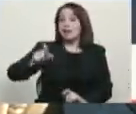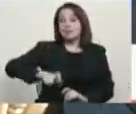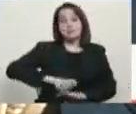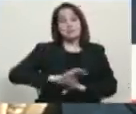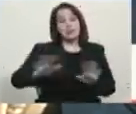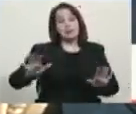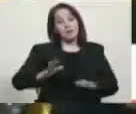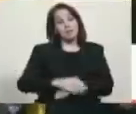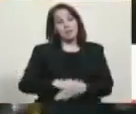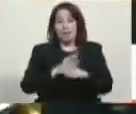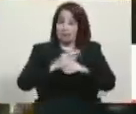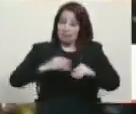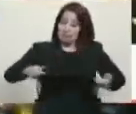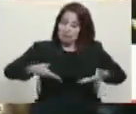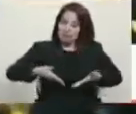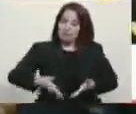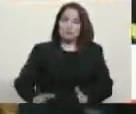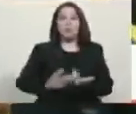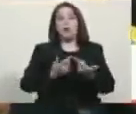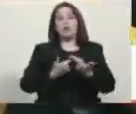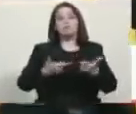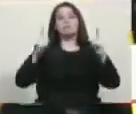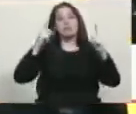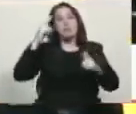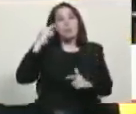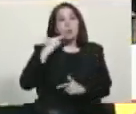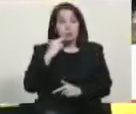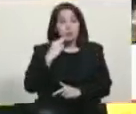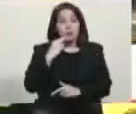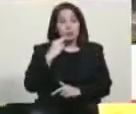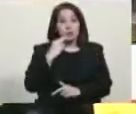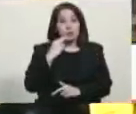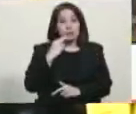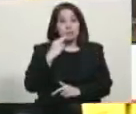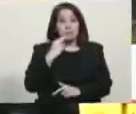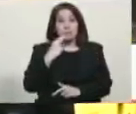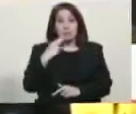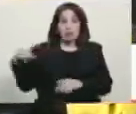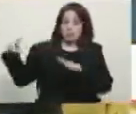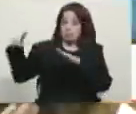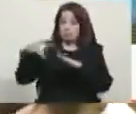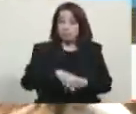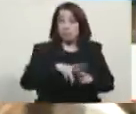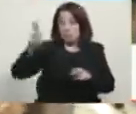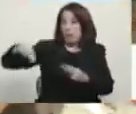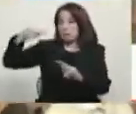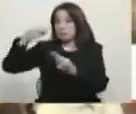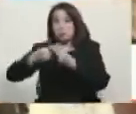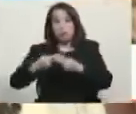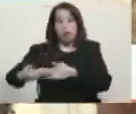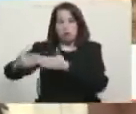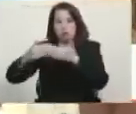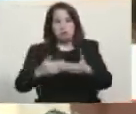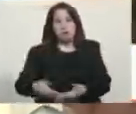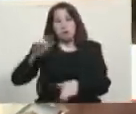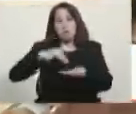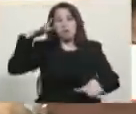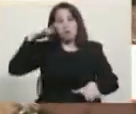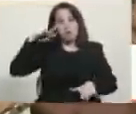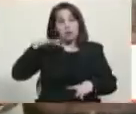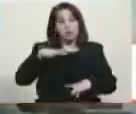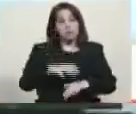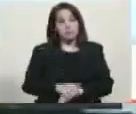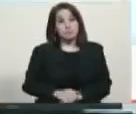La tierra sagrada que nos dejó libre Bolívar y que jamás vota a alguna imperialista ha vuelto a tocar.